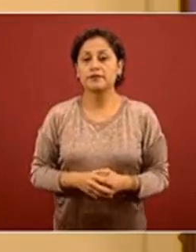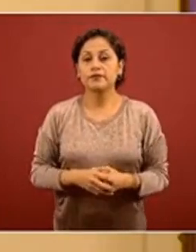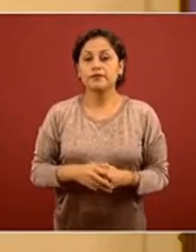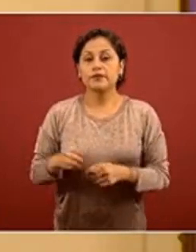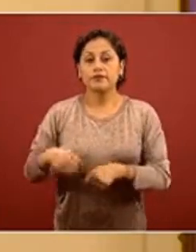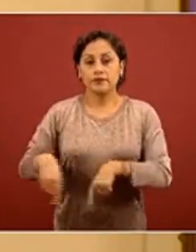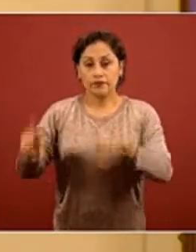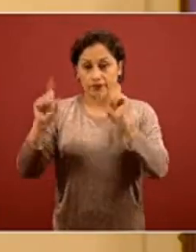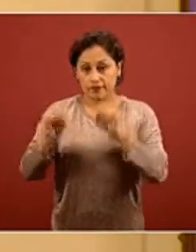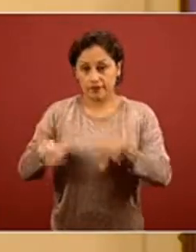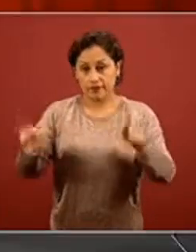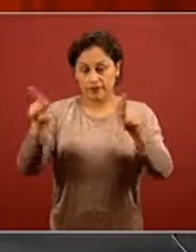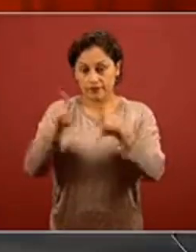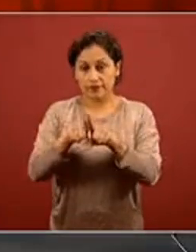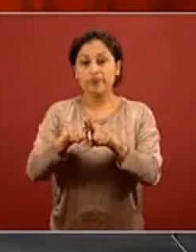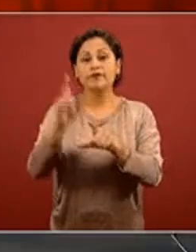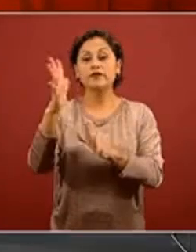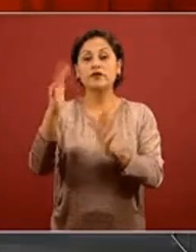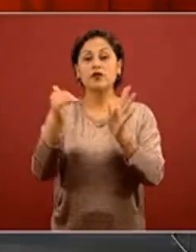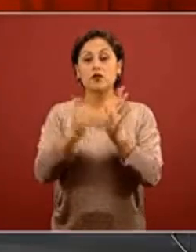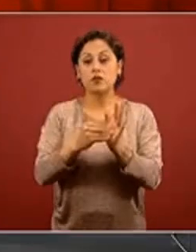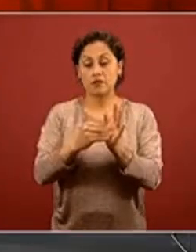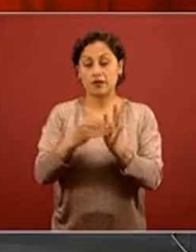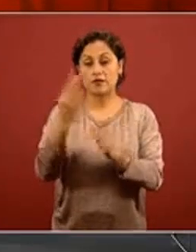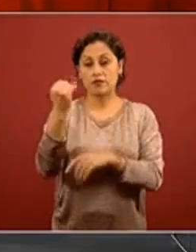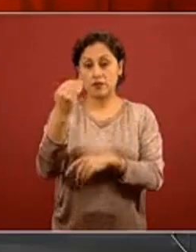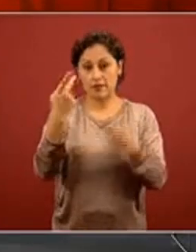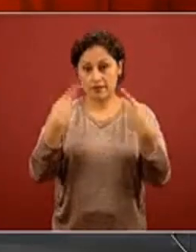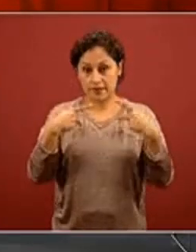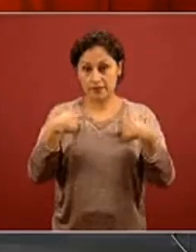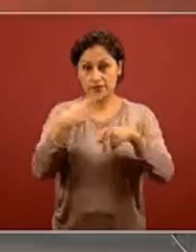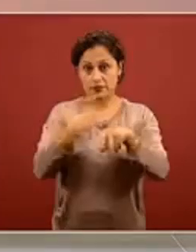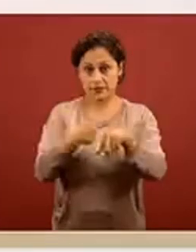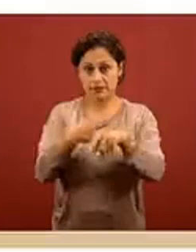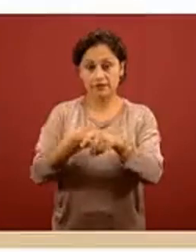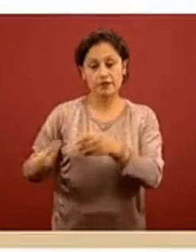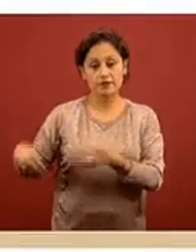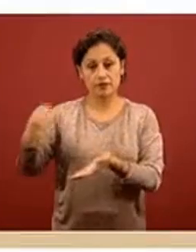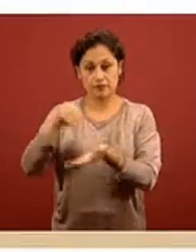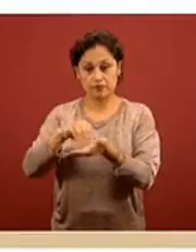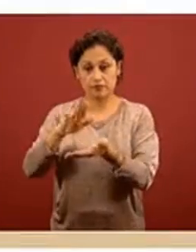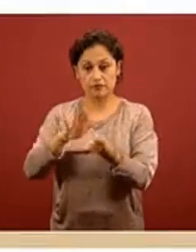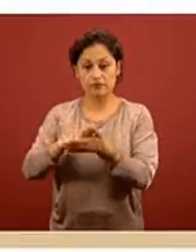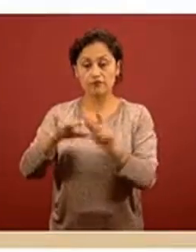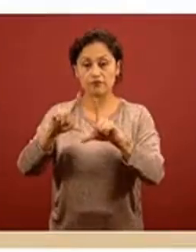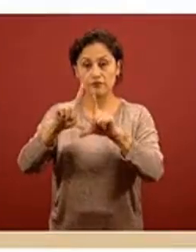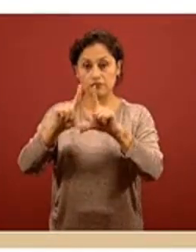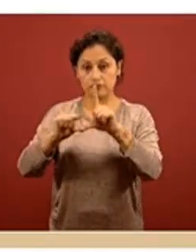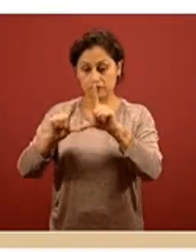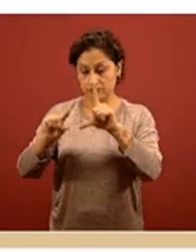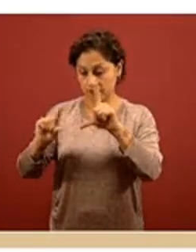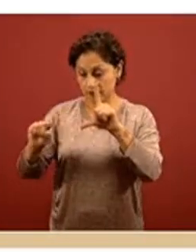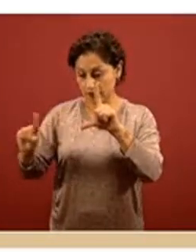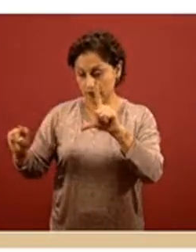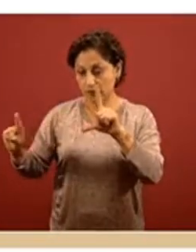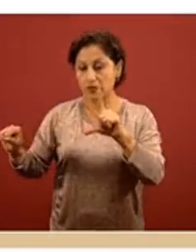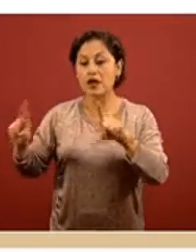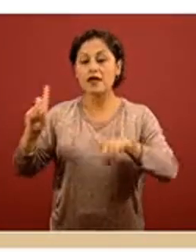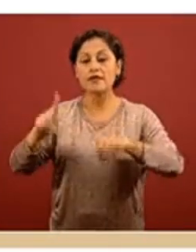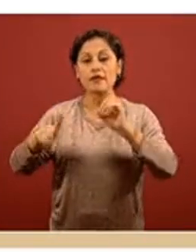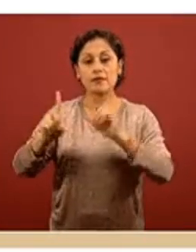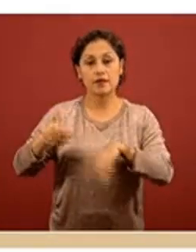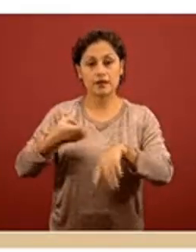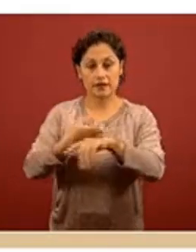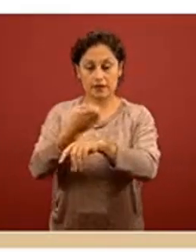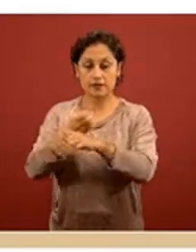misma distribución de los 5.009 casos en orden descendente en las entidades federativas donde residen estas personas y por lo